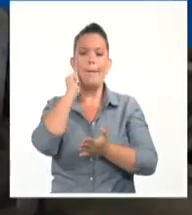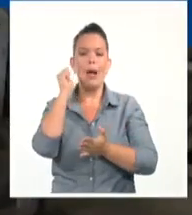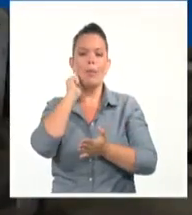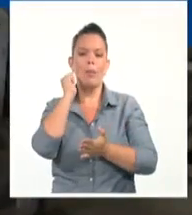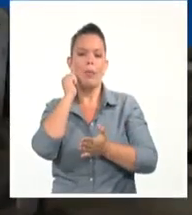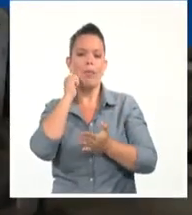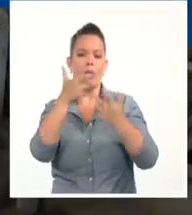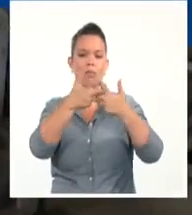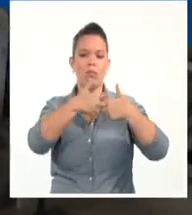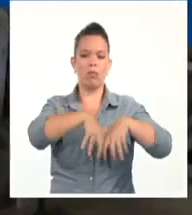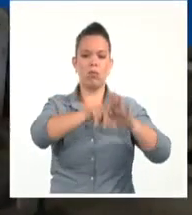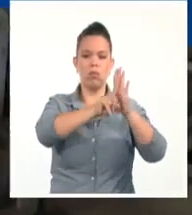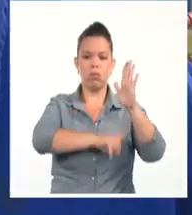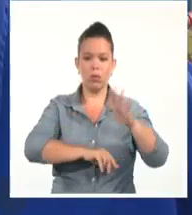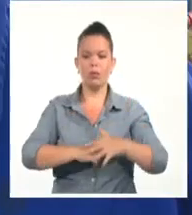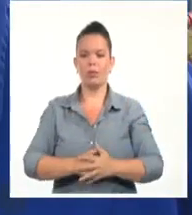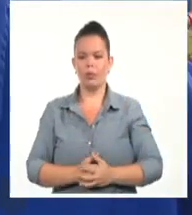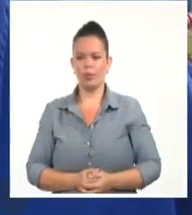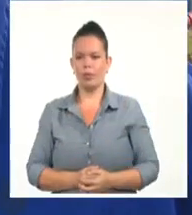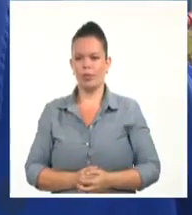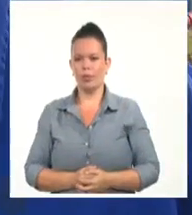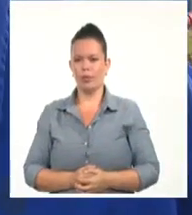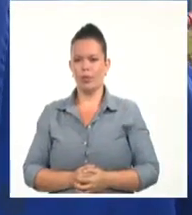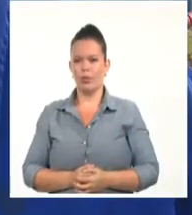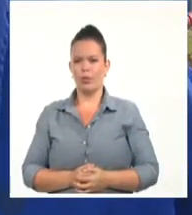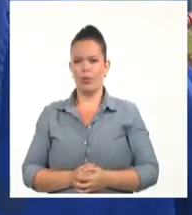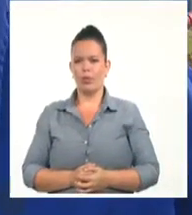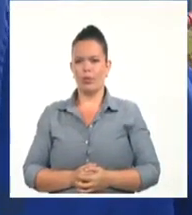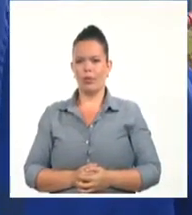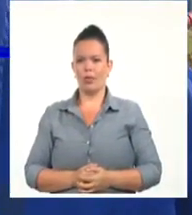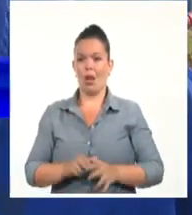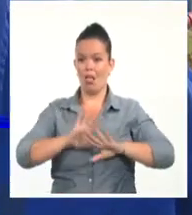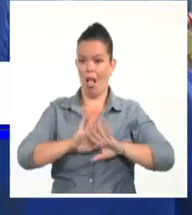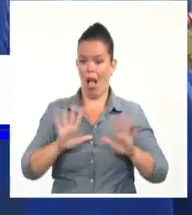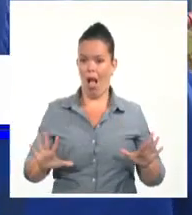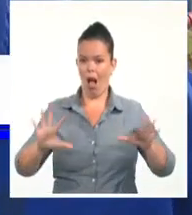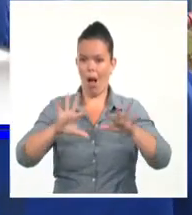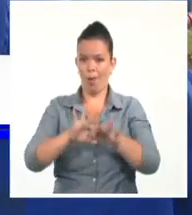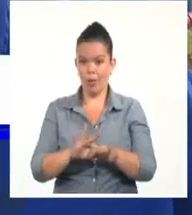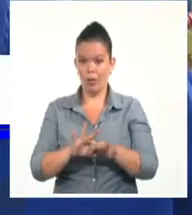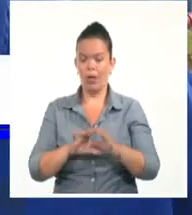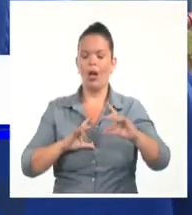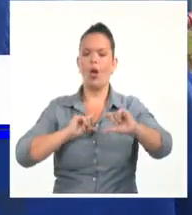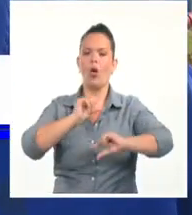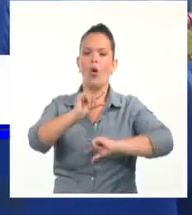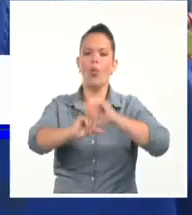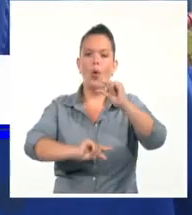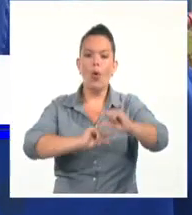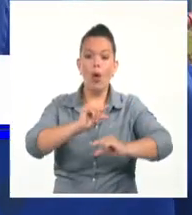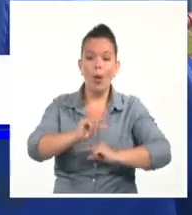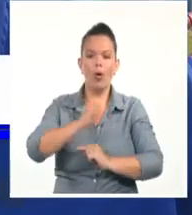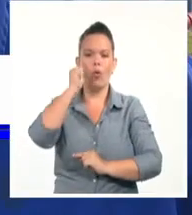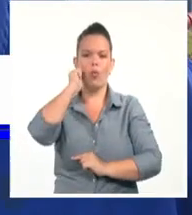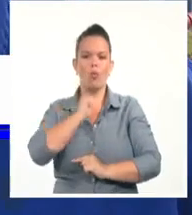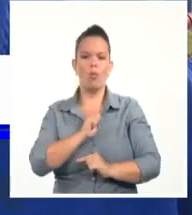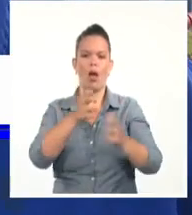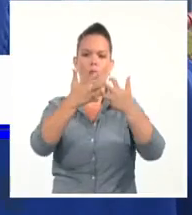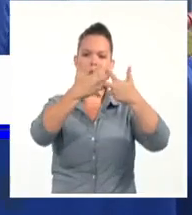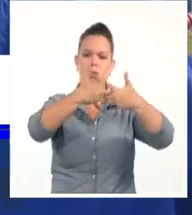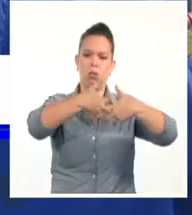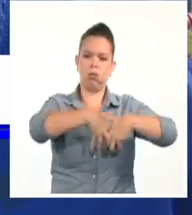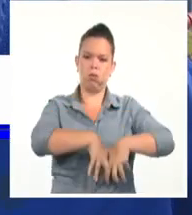sistema eléctrico nacional. Después sincronizado, vamos a ir incorporando carga progresivamente y en correspondencia con la